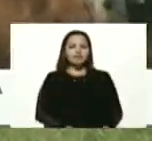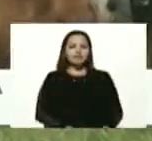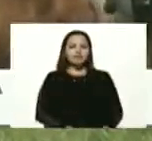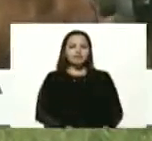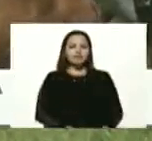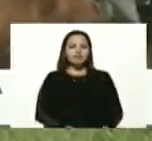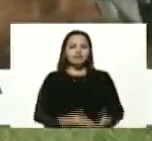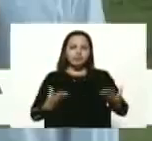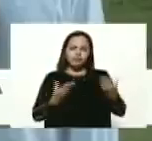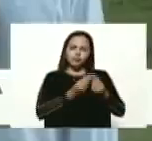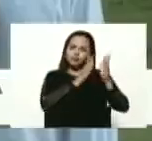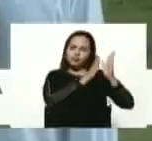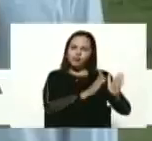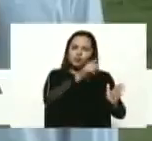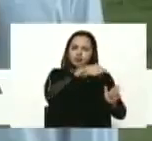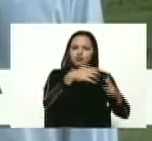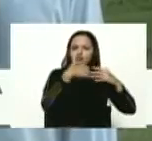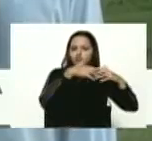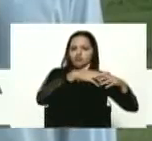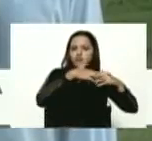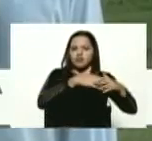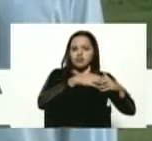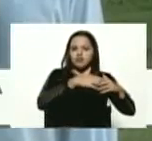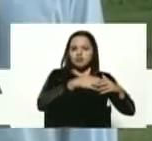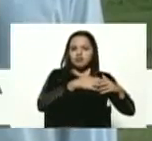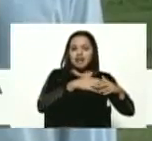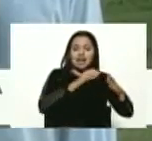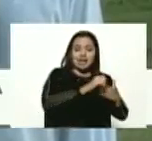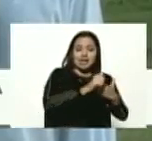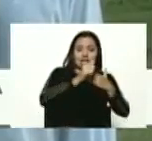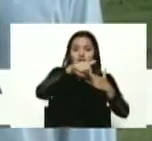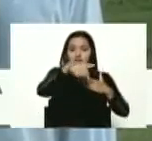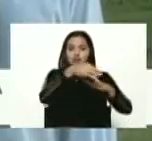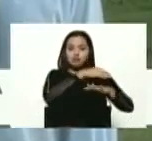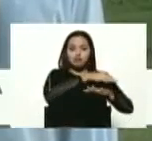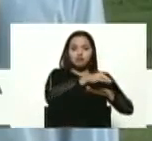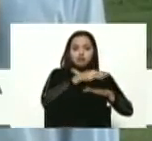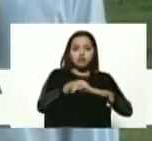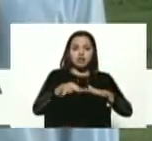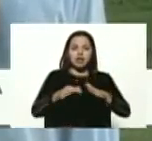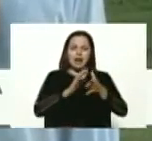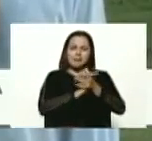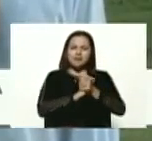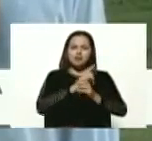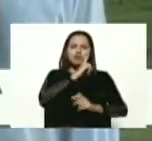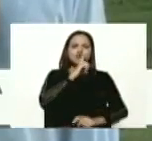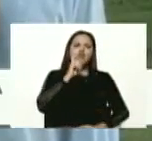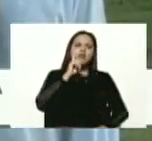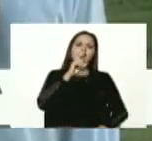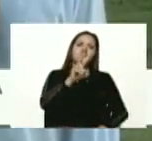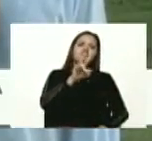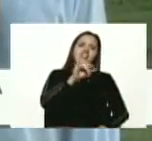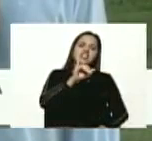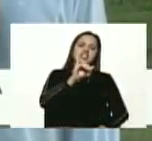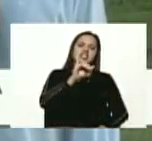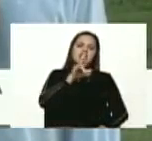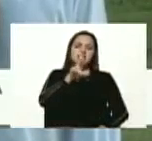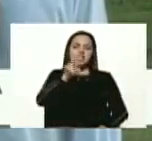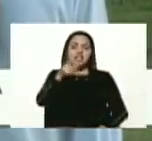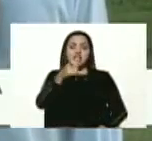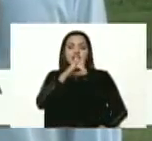Nos acompaña uno de nuestros productores bandera de este municipio, como es el amigo Virgilio Oliva. Adelante,